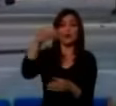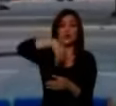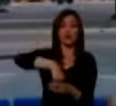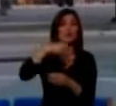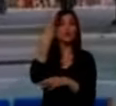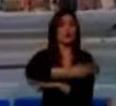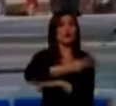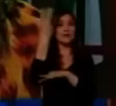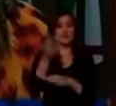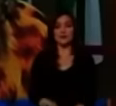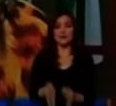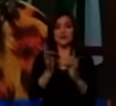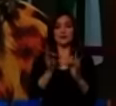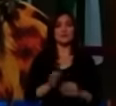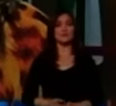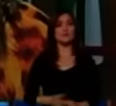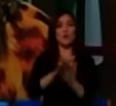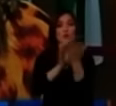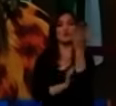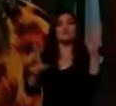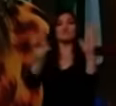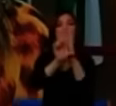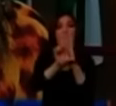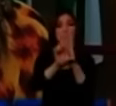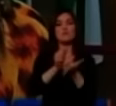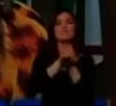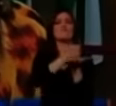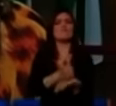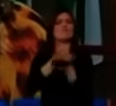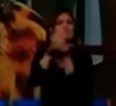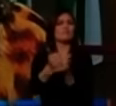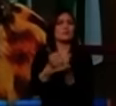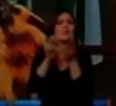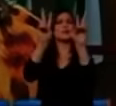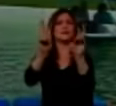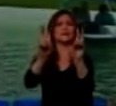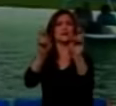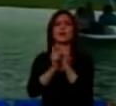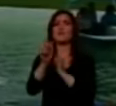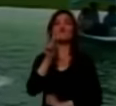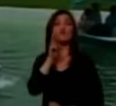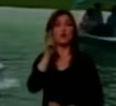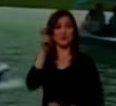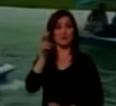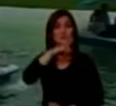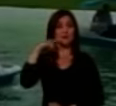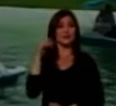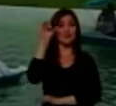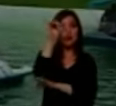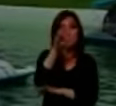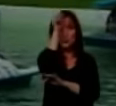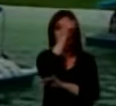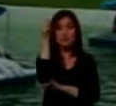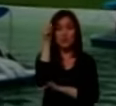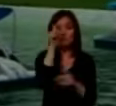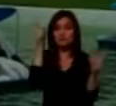a los 2 días de carnaval. Este proyecto de ley va a beneficiar grandemente al sector turístico. Si los feriados caen sábado o